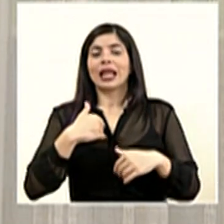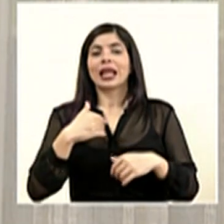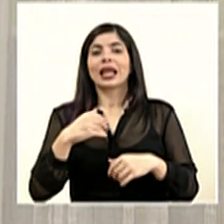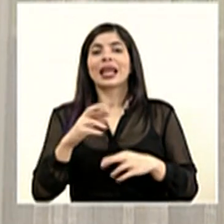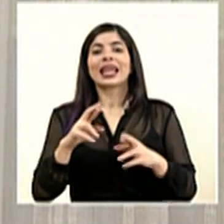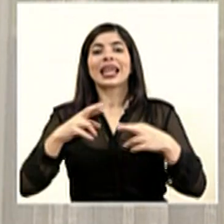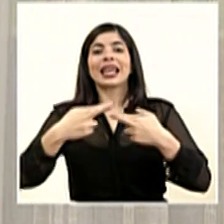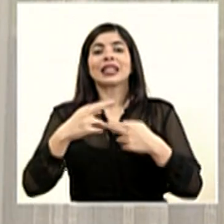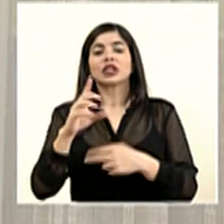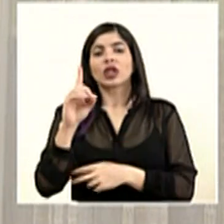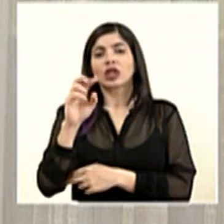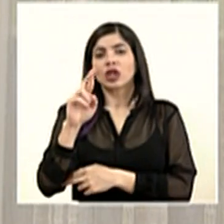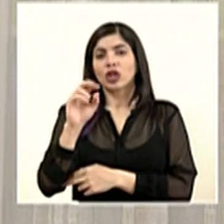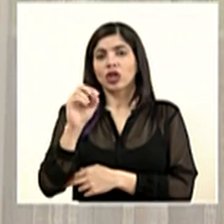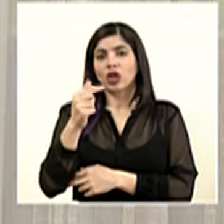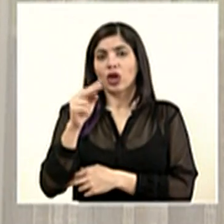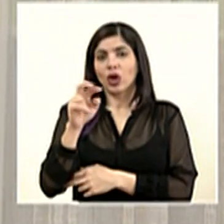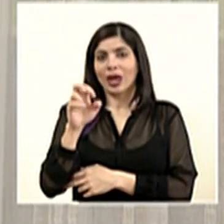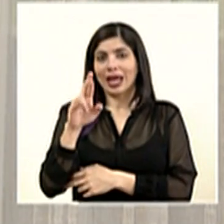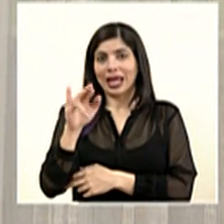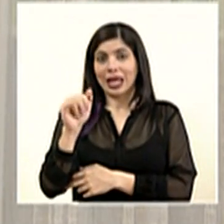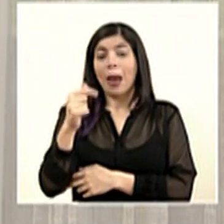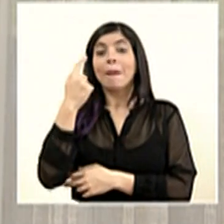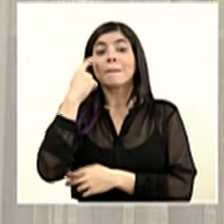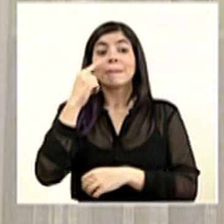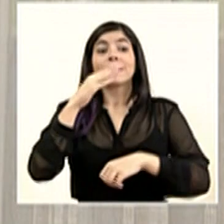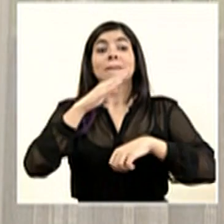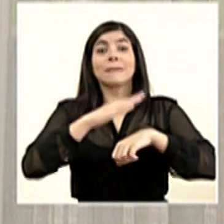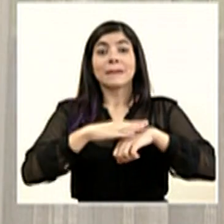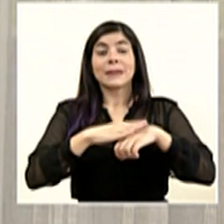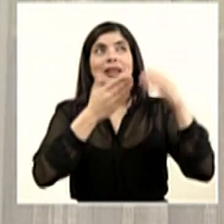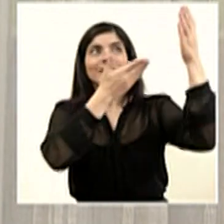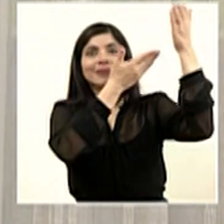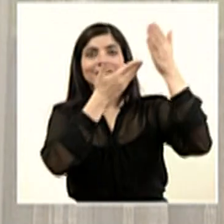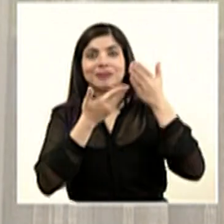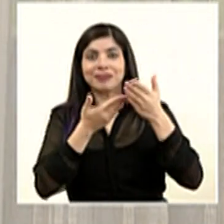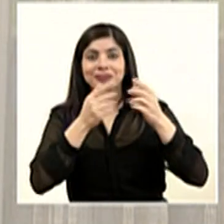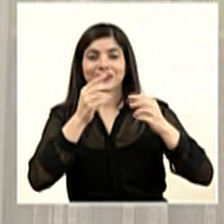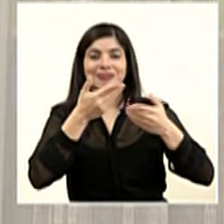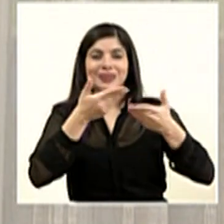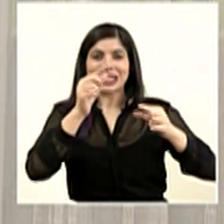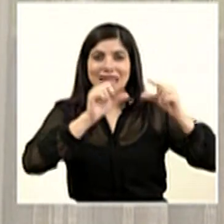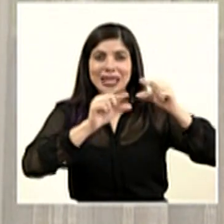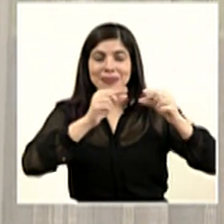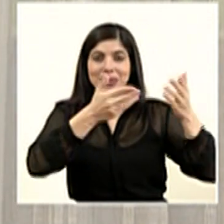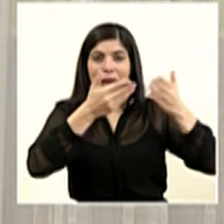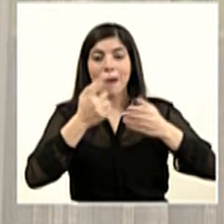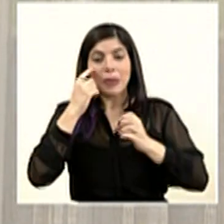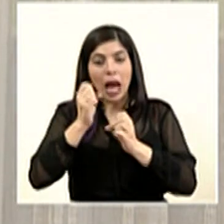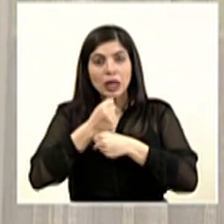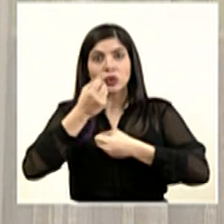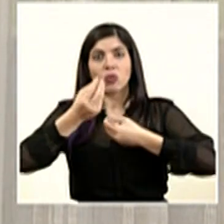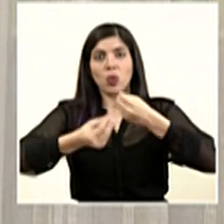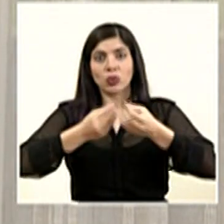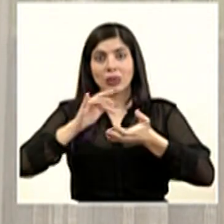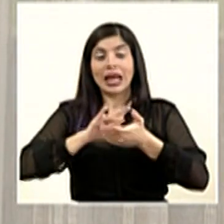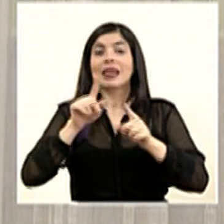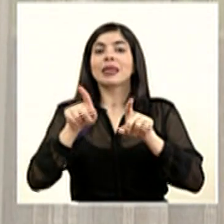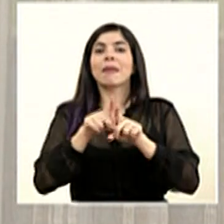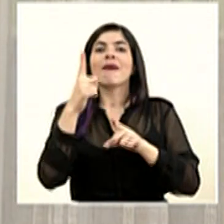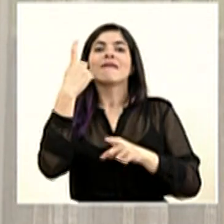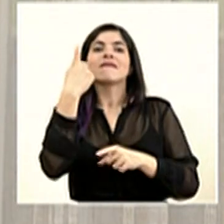droguería, que sería el que lo acredita para importar los insumos para producir el medicamento, como también no tiene el permiso sanitario de funcionamiento para